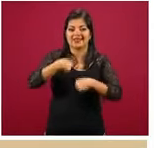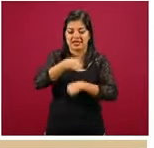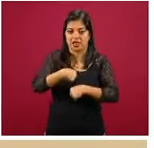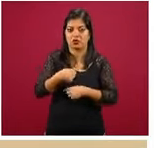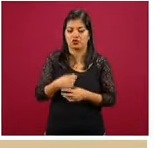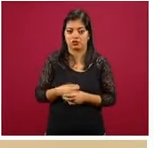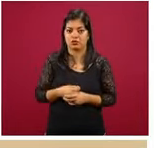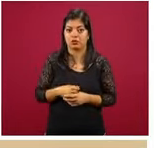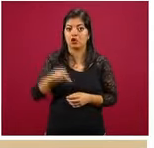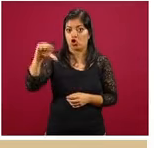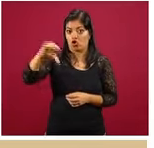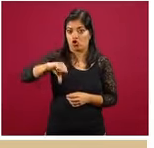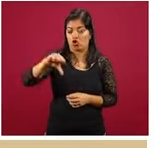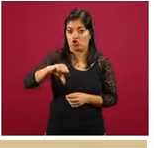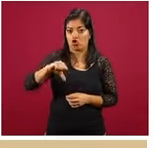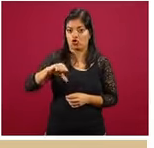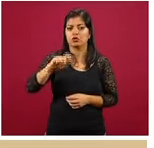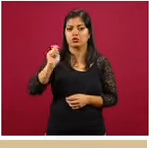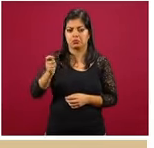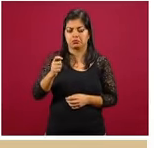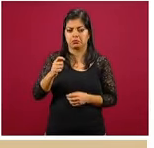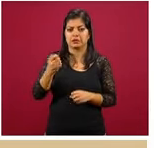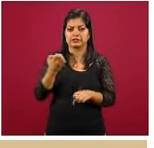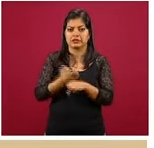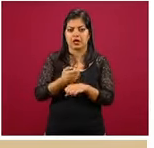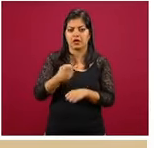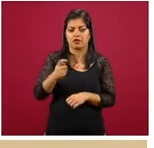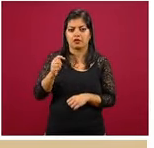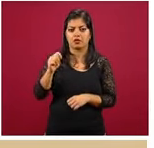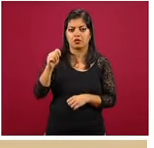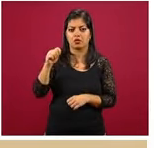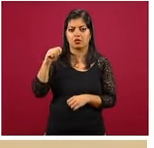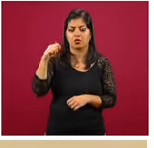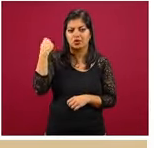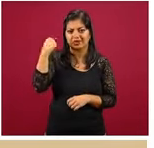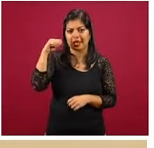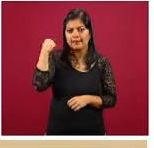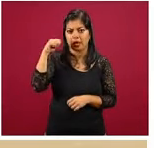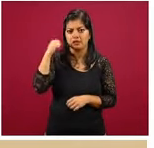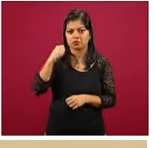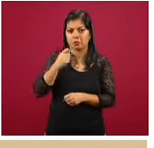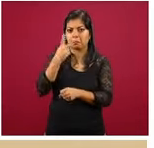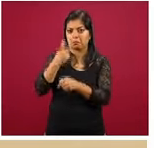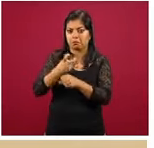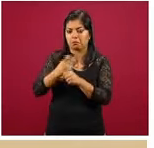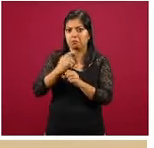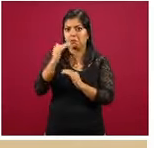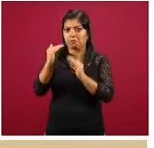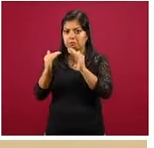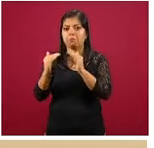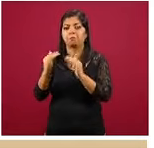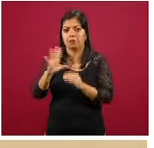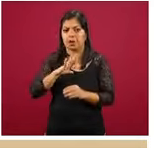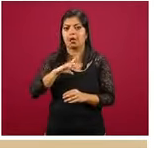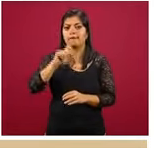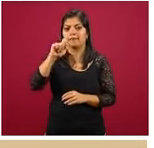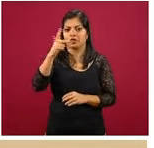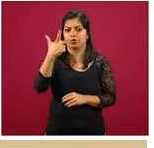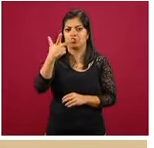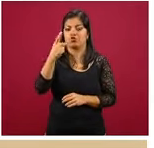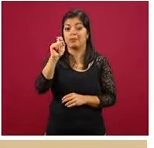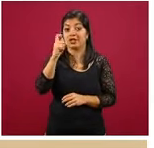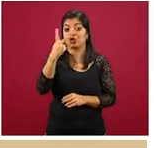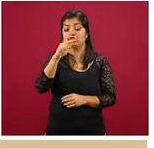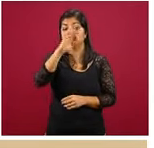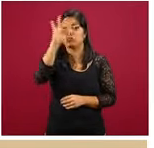de hoy el estado de Tabasco ahora está en un segundo lugar, ya incrementó su disponibilidad a un 22%. Ayer